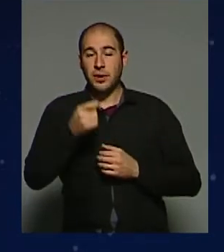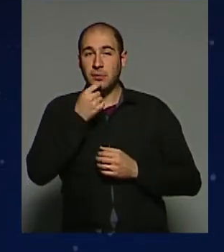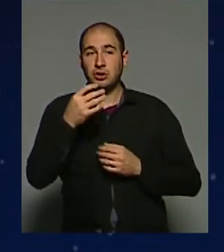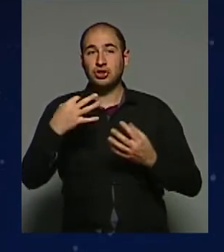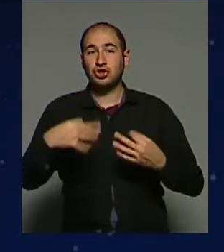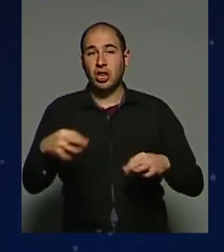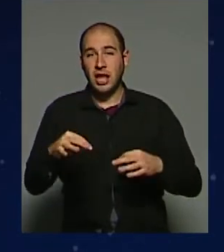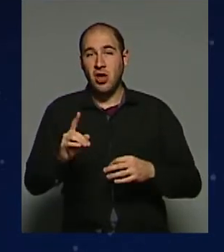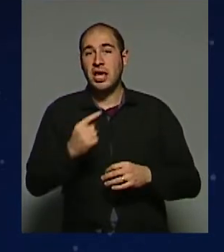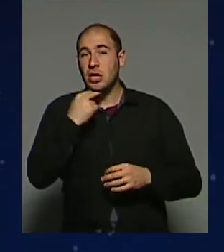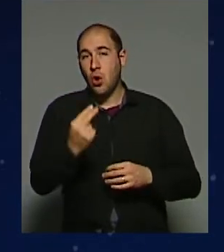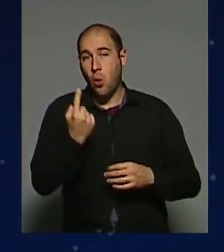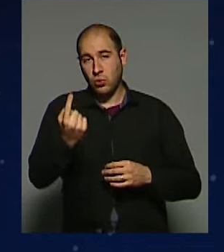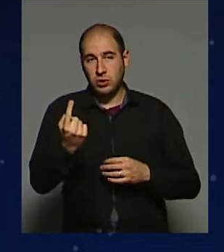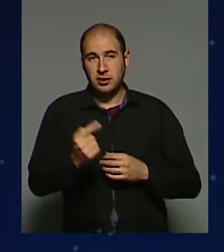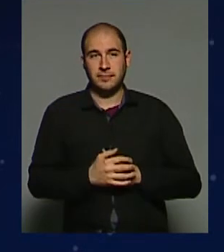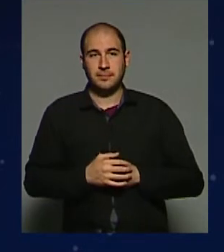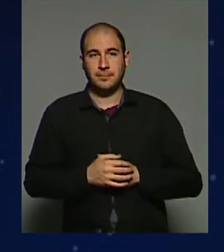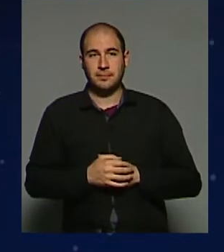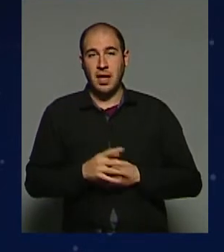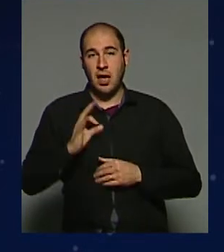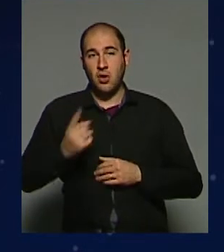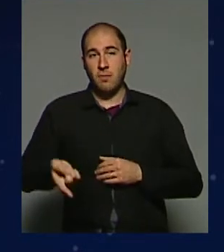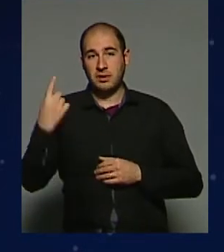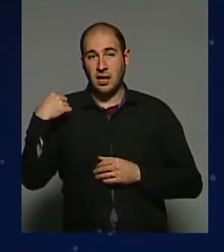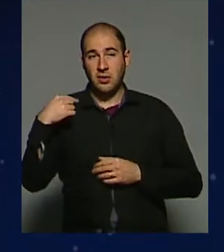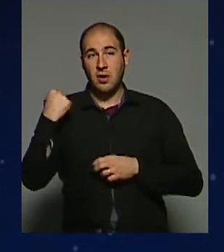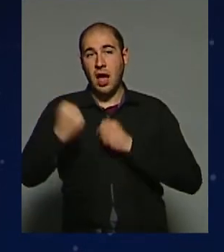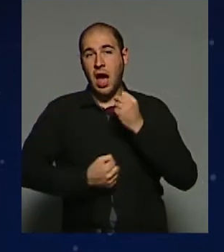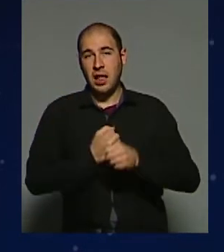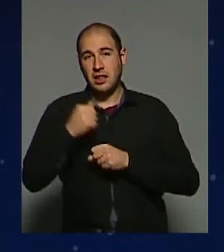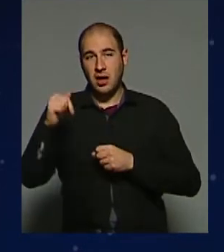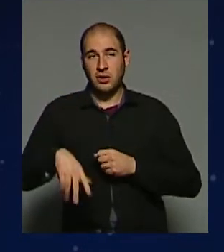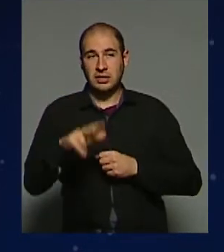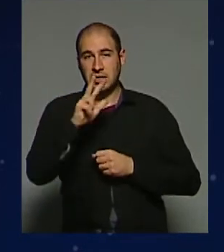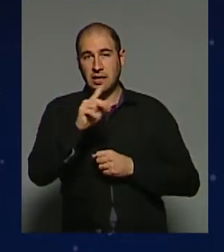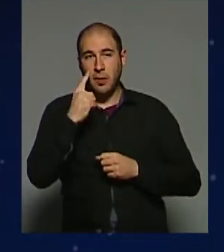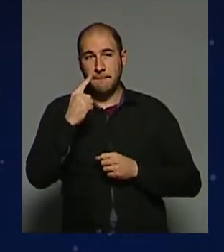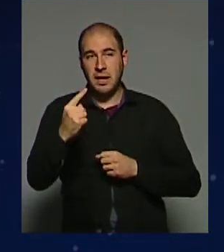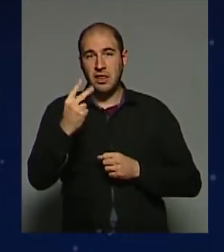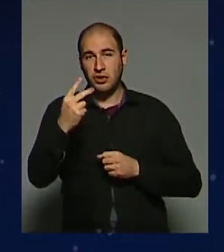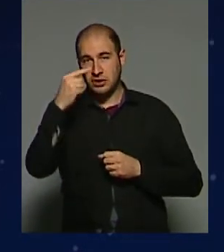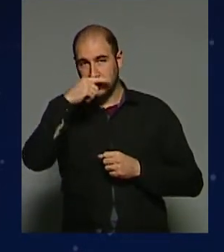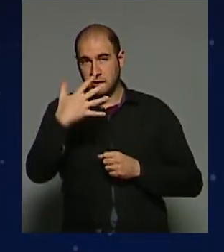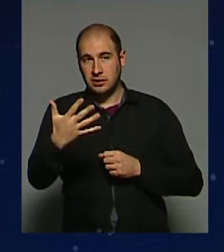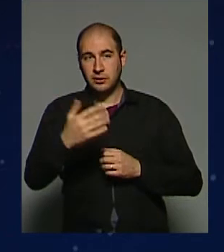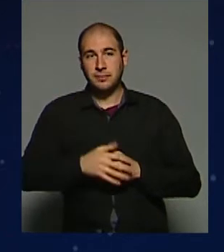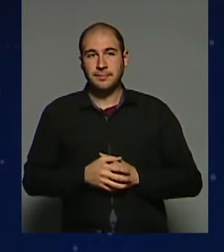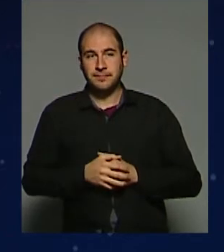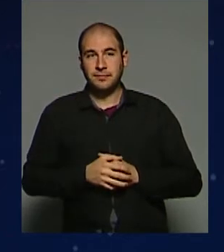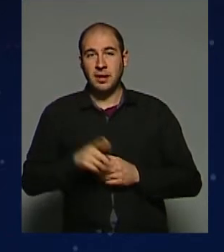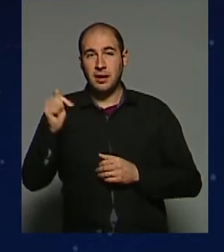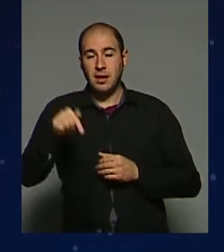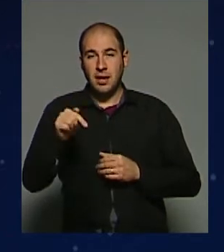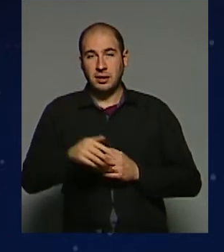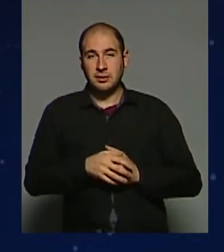los solteros con un solo hijo, desde el año pasado, bueno, hasta el momento de ahora, 32.000 pesos con 275 es